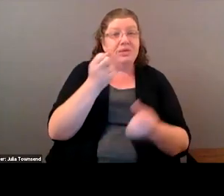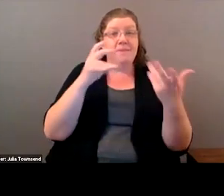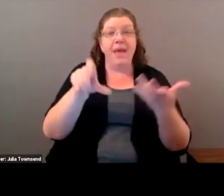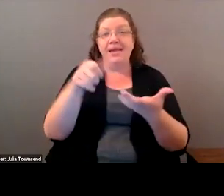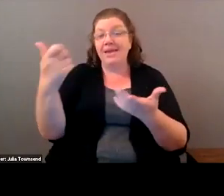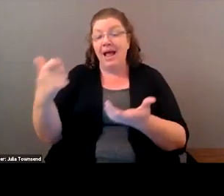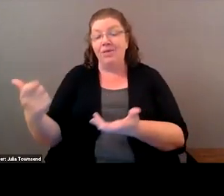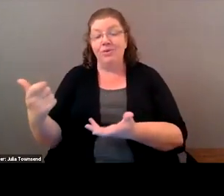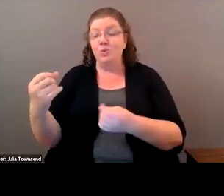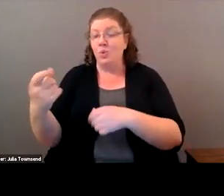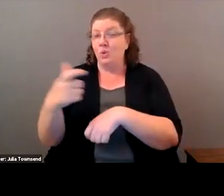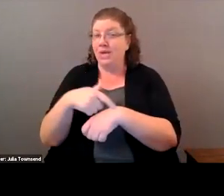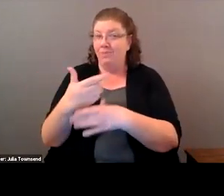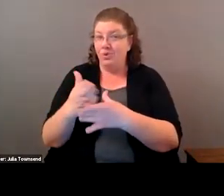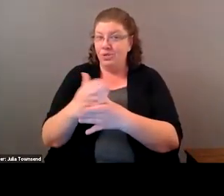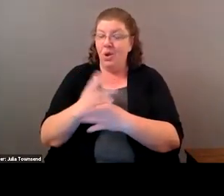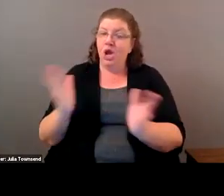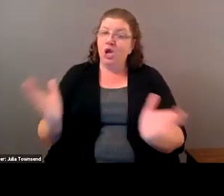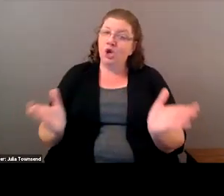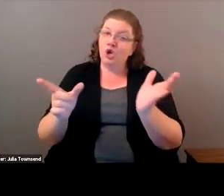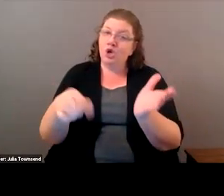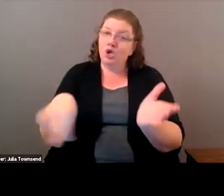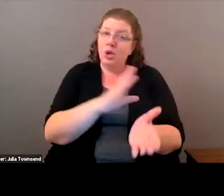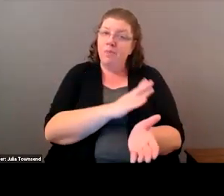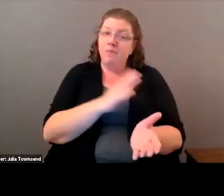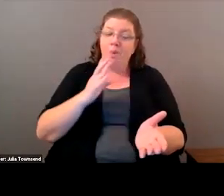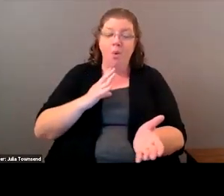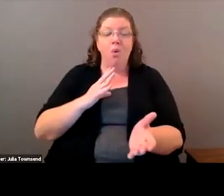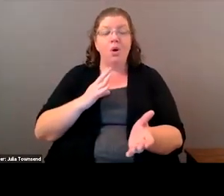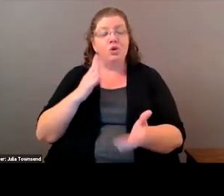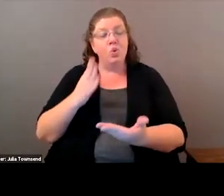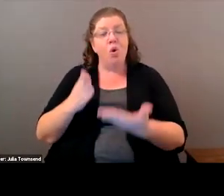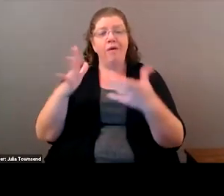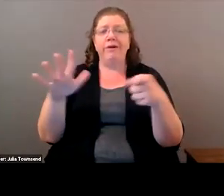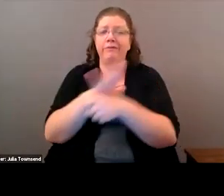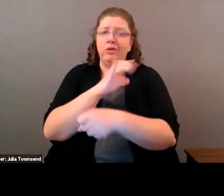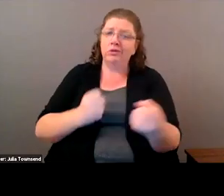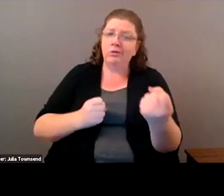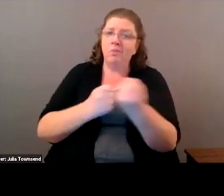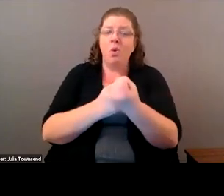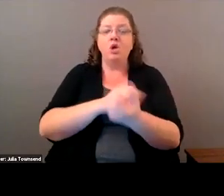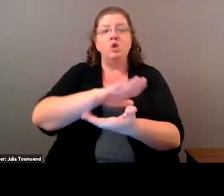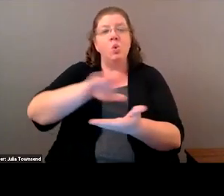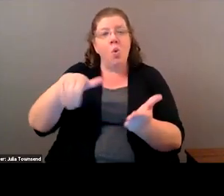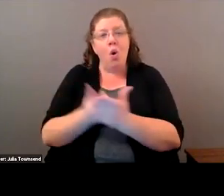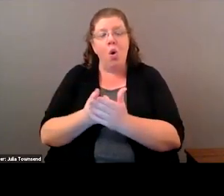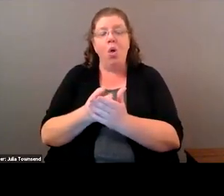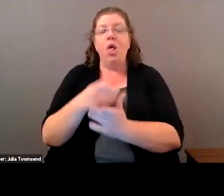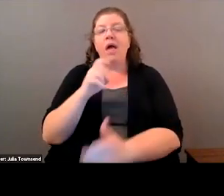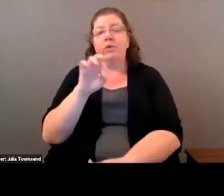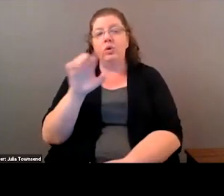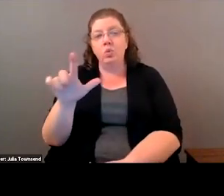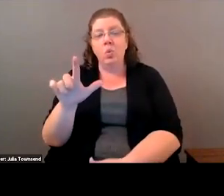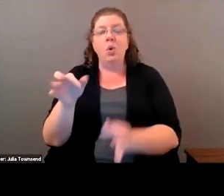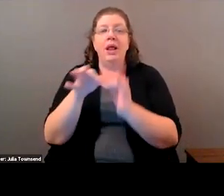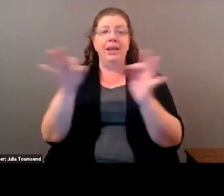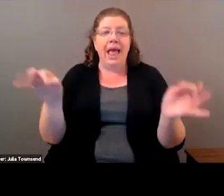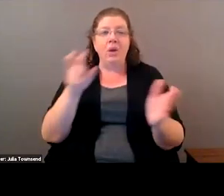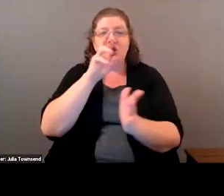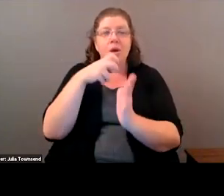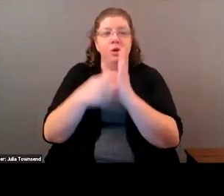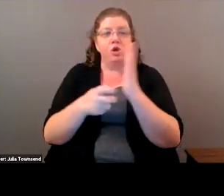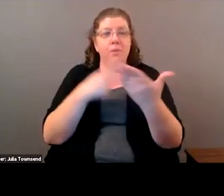razones y muchas otras no tengo suficiente tiempo para compartirlo pero les insto a que ustedes brinden su pleno apoyo a todos los programas